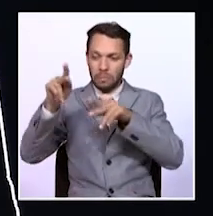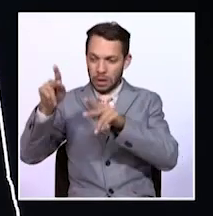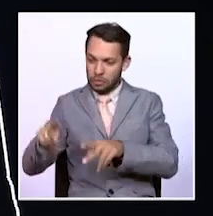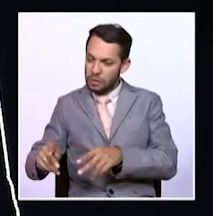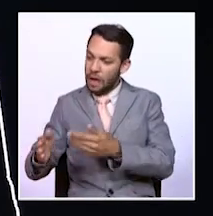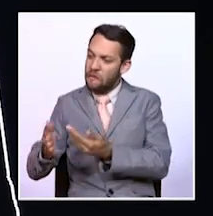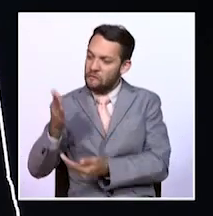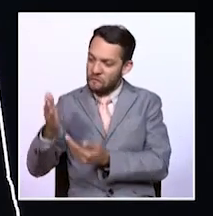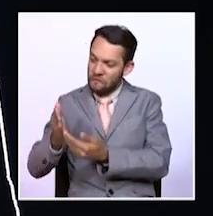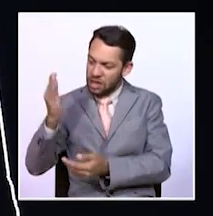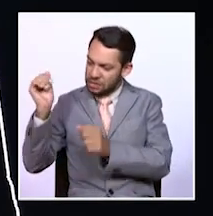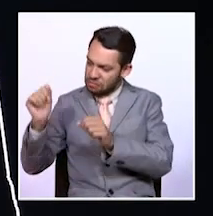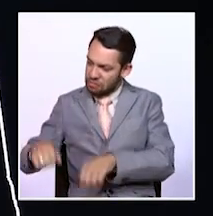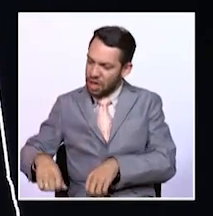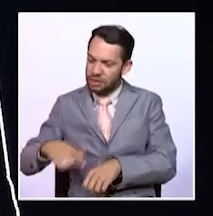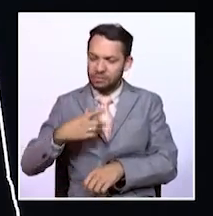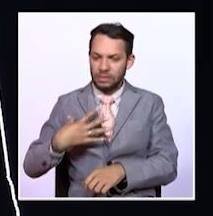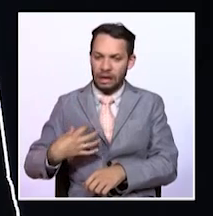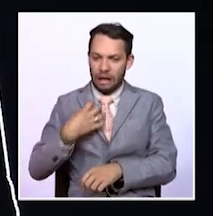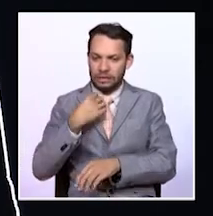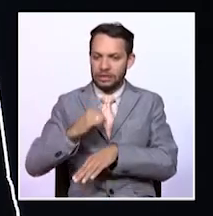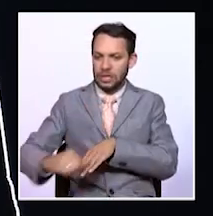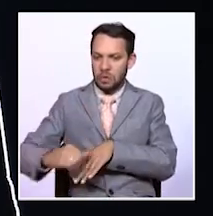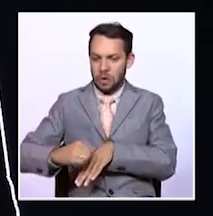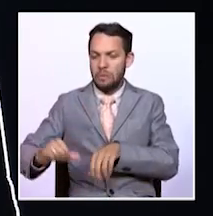que están completamente sanos.